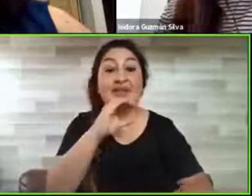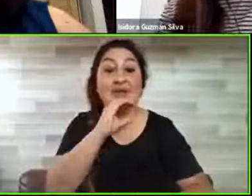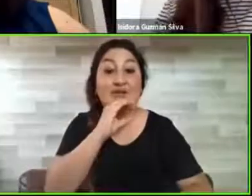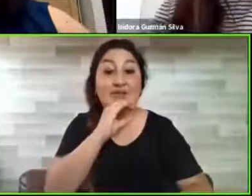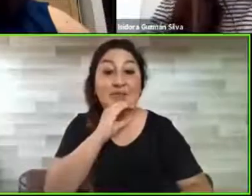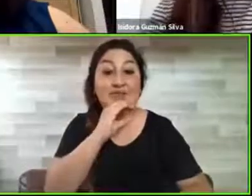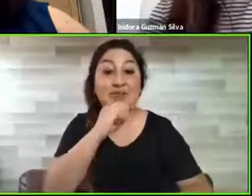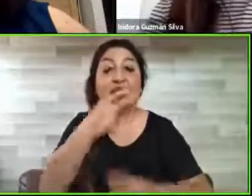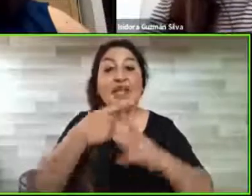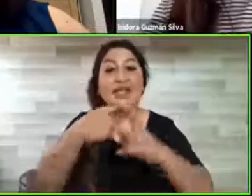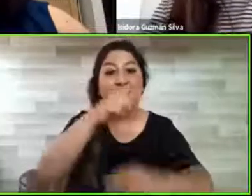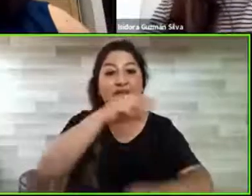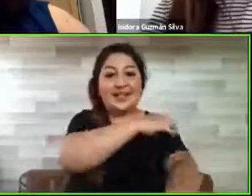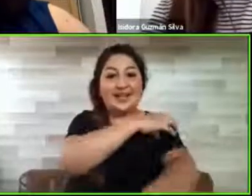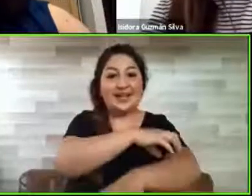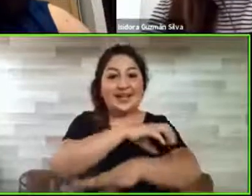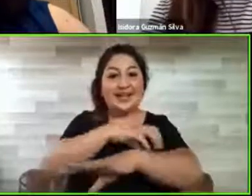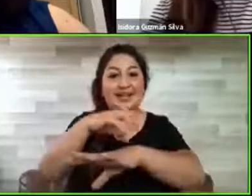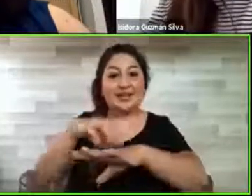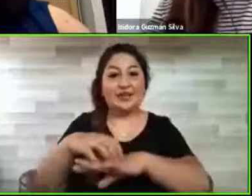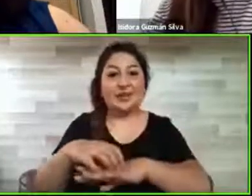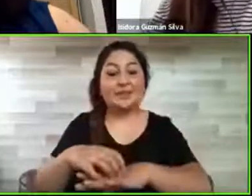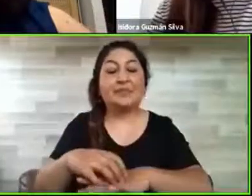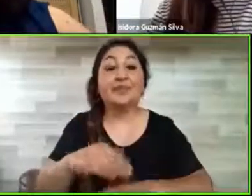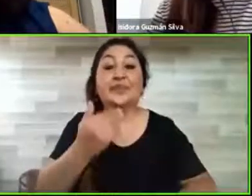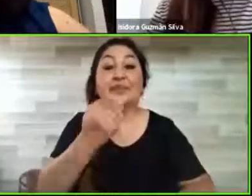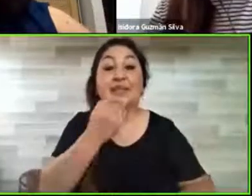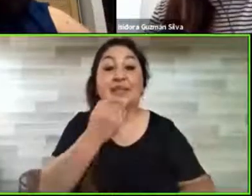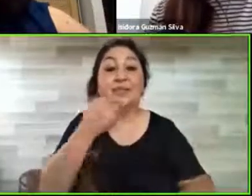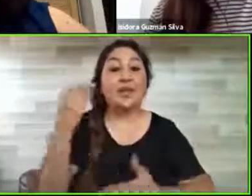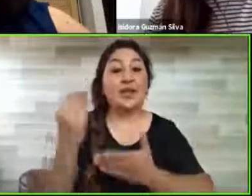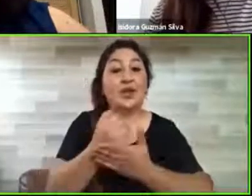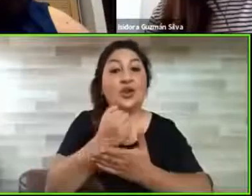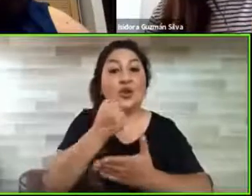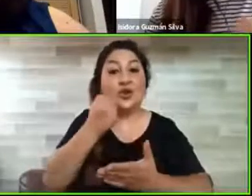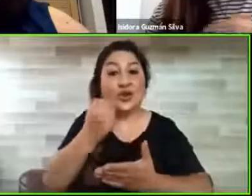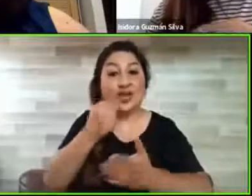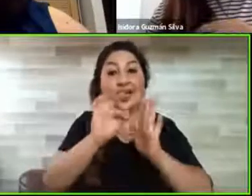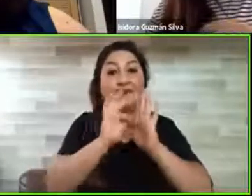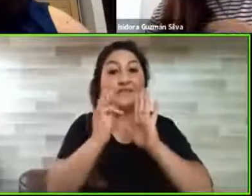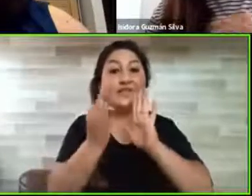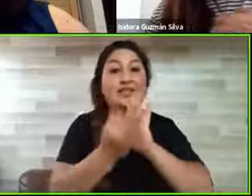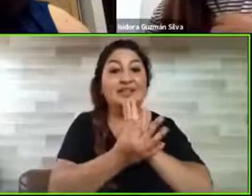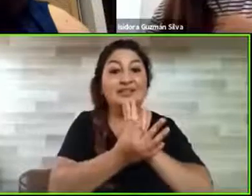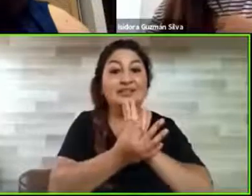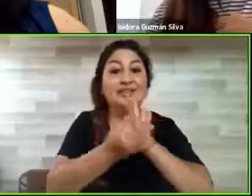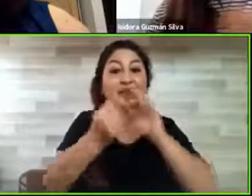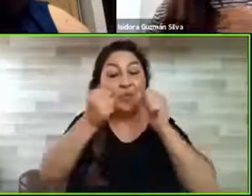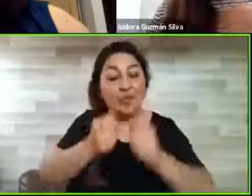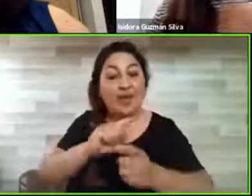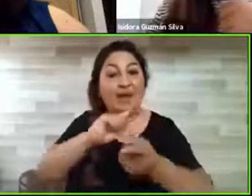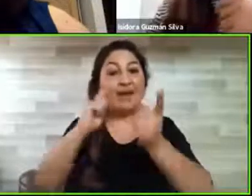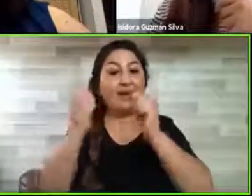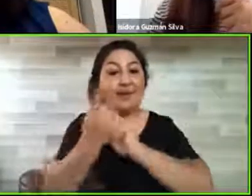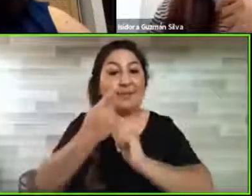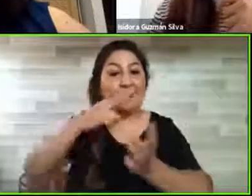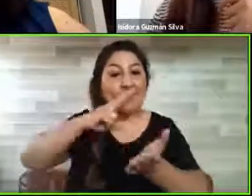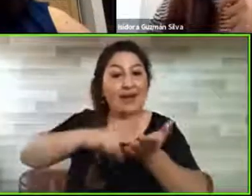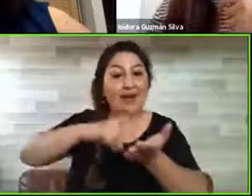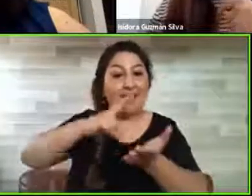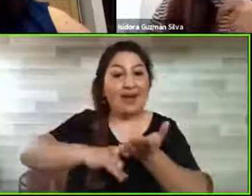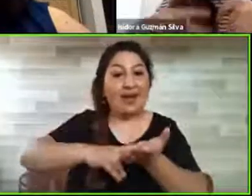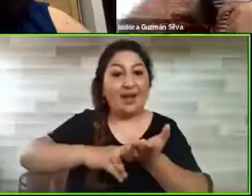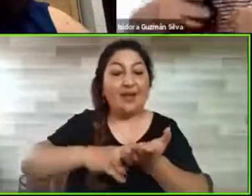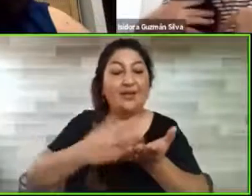otras regiones y también lograr que la fundación pueda hacer cambios reales en torno a